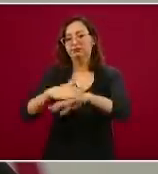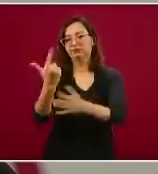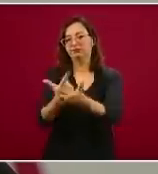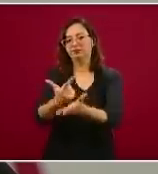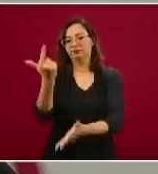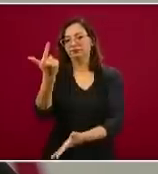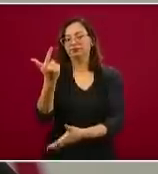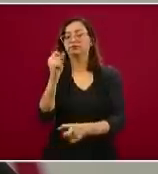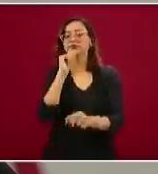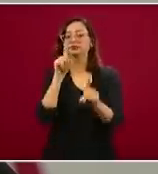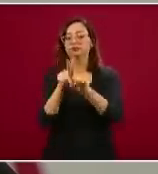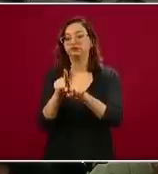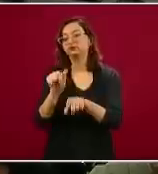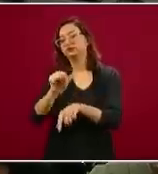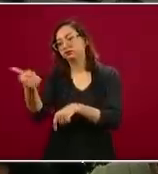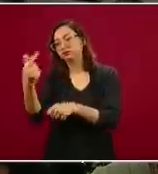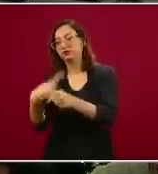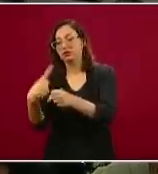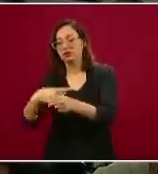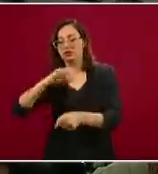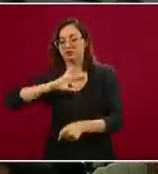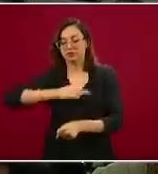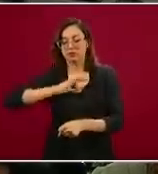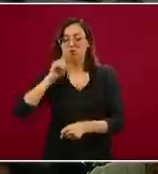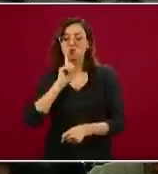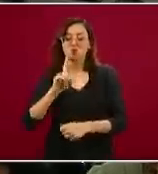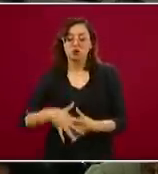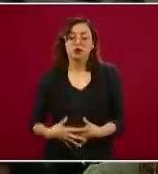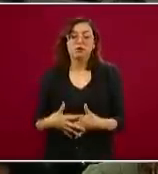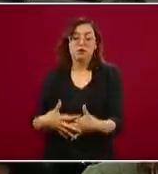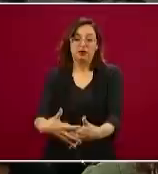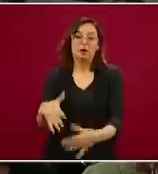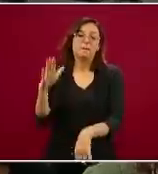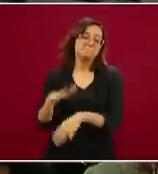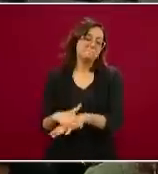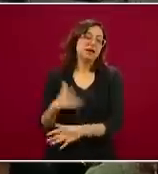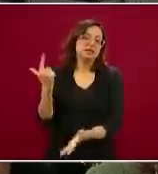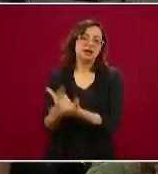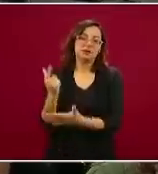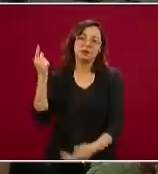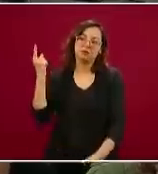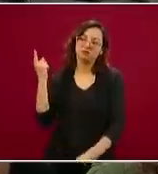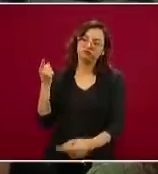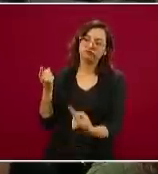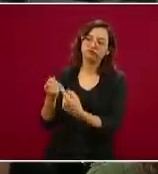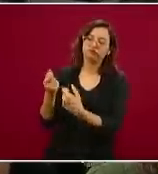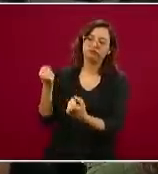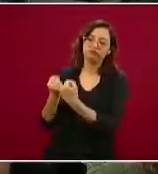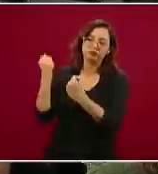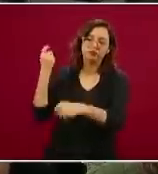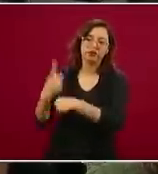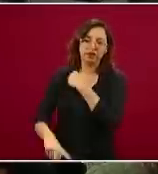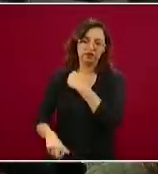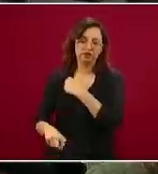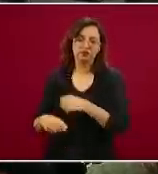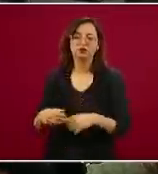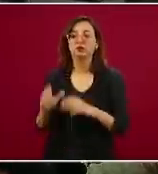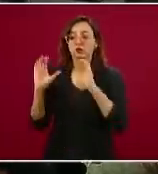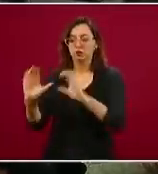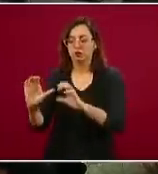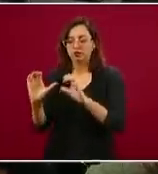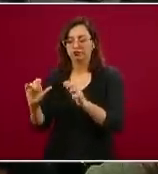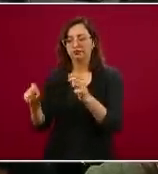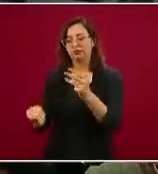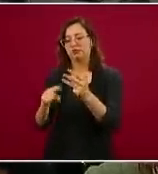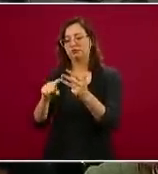otras enfermedades por virus también pueden afectar más gravemente a las embarazadas. Entonces, cuidar a las mujeres embarazadas.